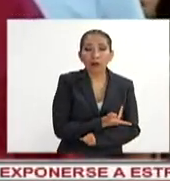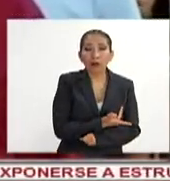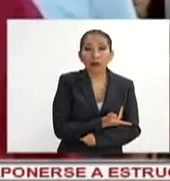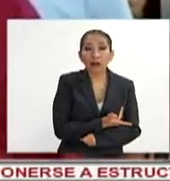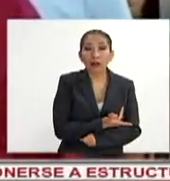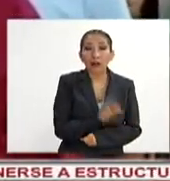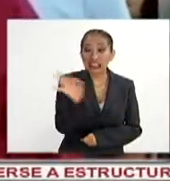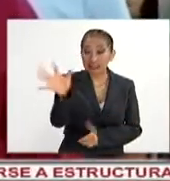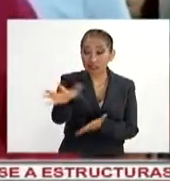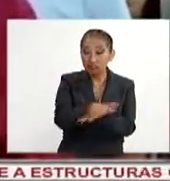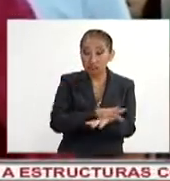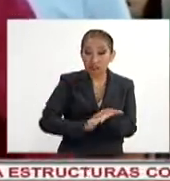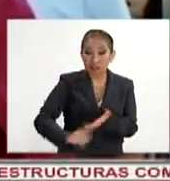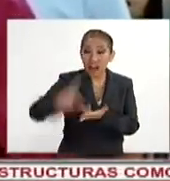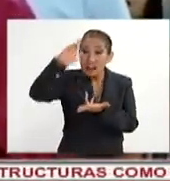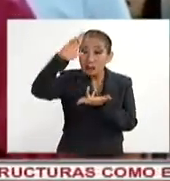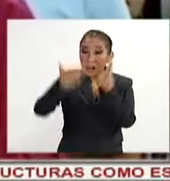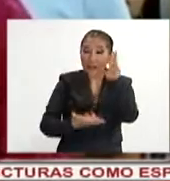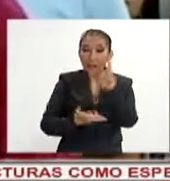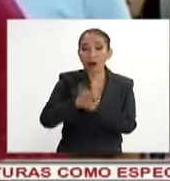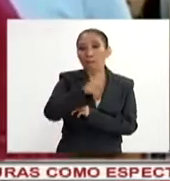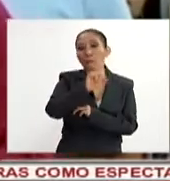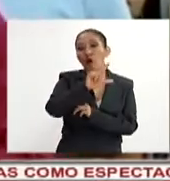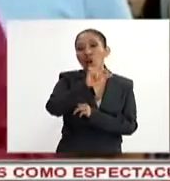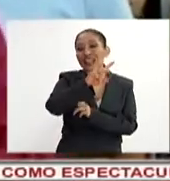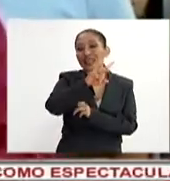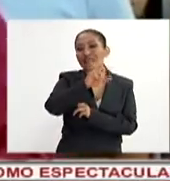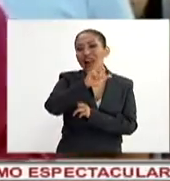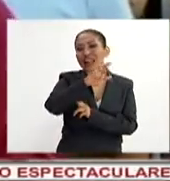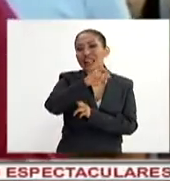y fuera destruida la revolución bolivariana,